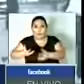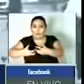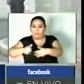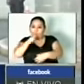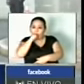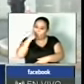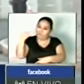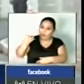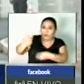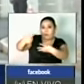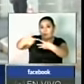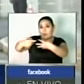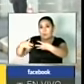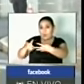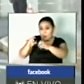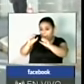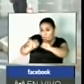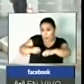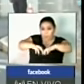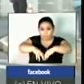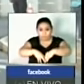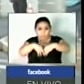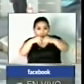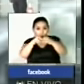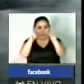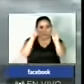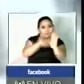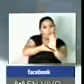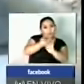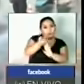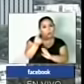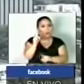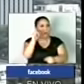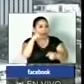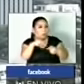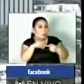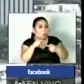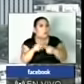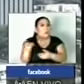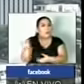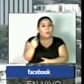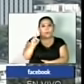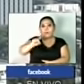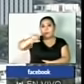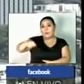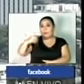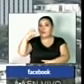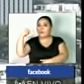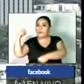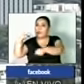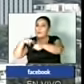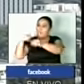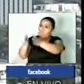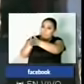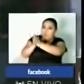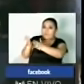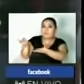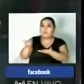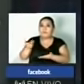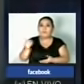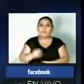diputados a aprobar los decretos de reactivación económica. Uno de ellos, los 1.000 millones de dólares que solicita el